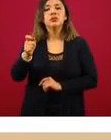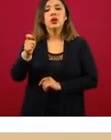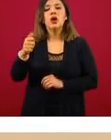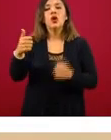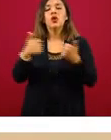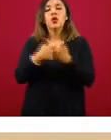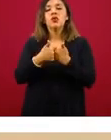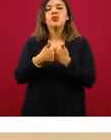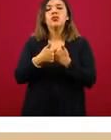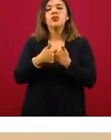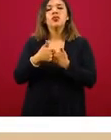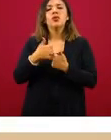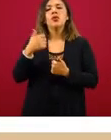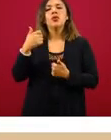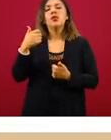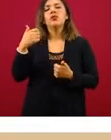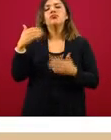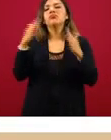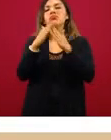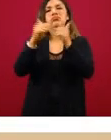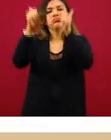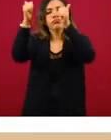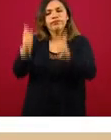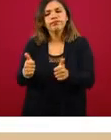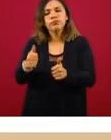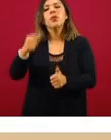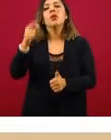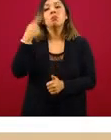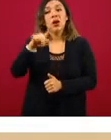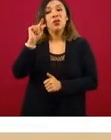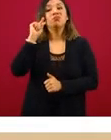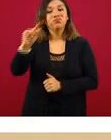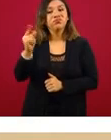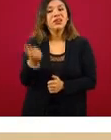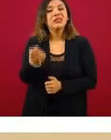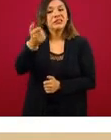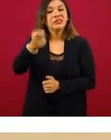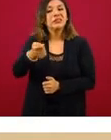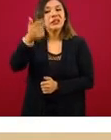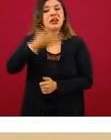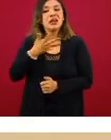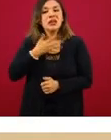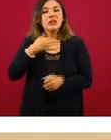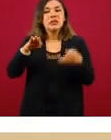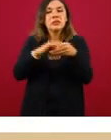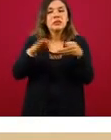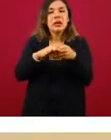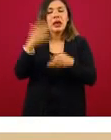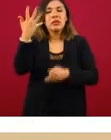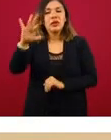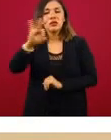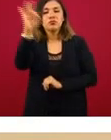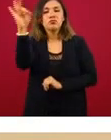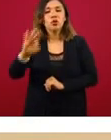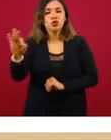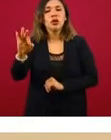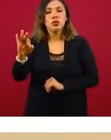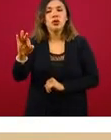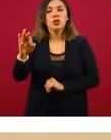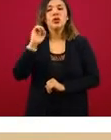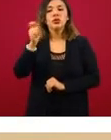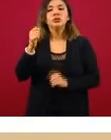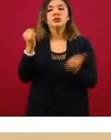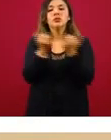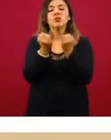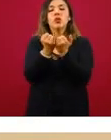manera ambulatoria, aunque tuvimos también una cantidad que fluctúa prácticamente entre el 10% y que a su vez se